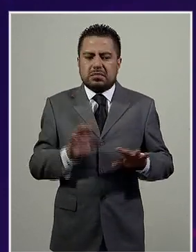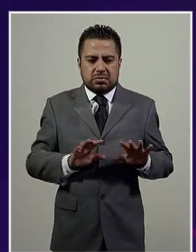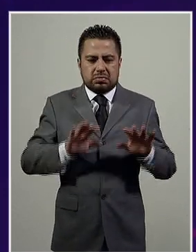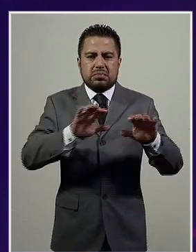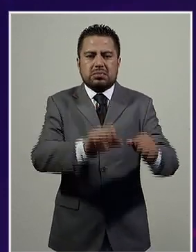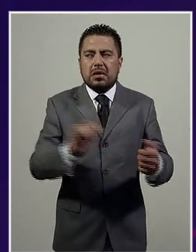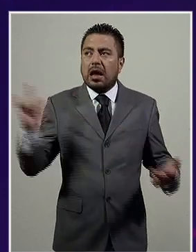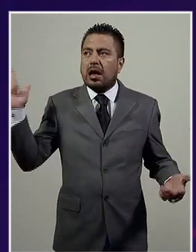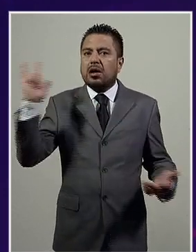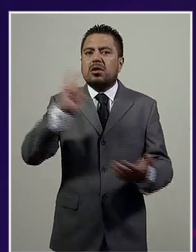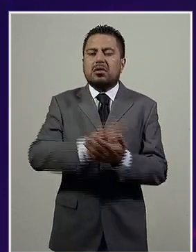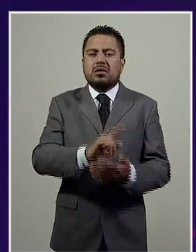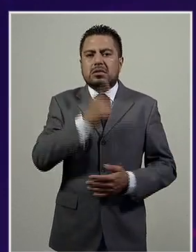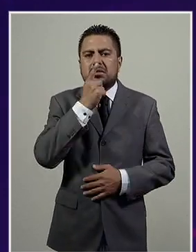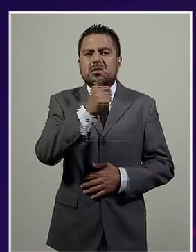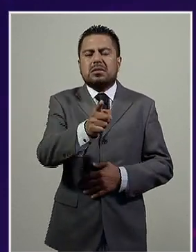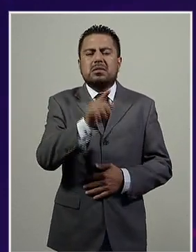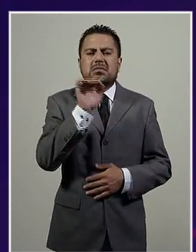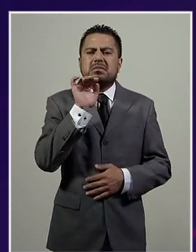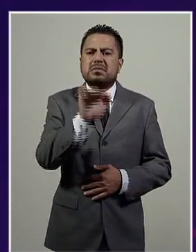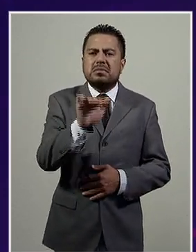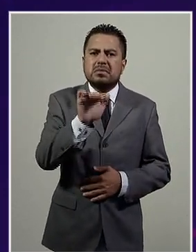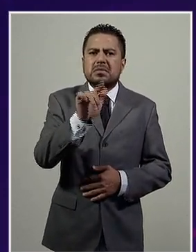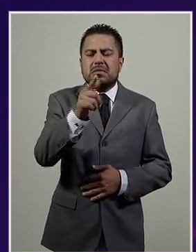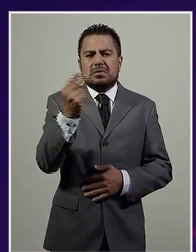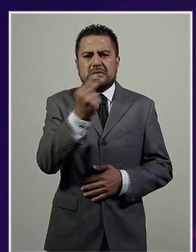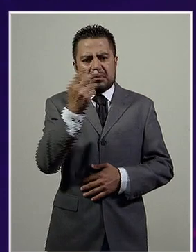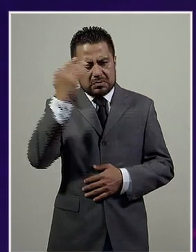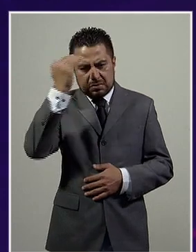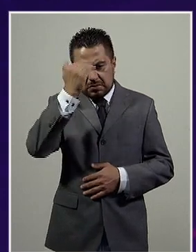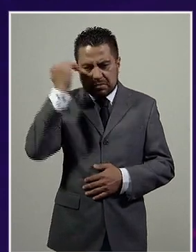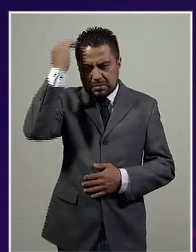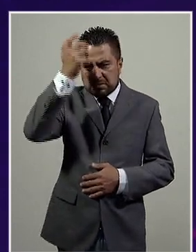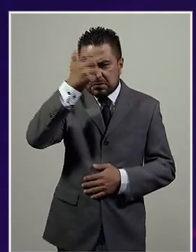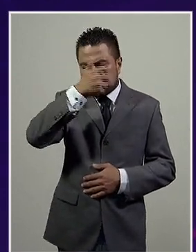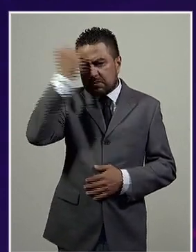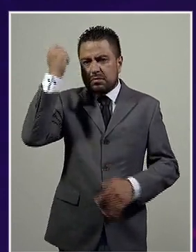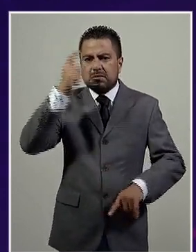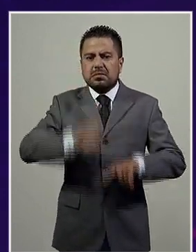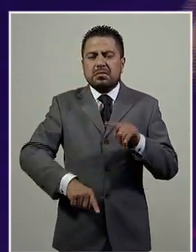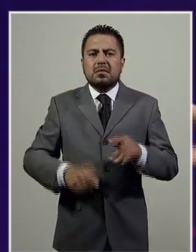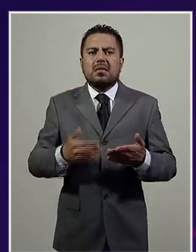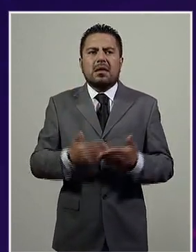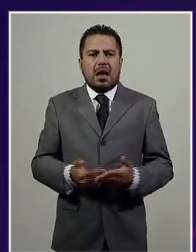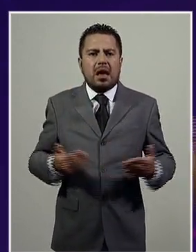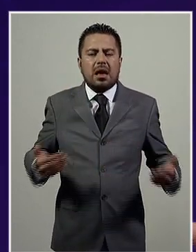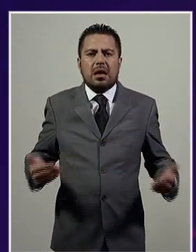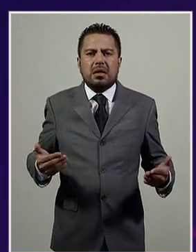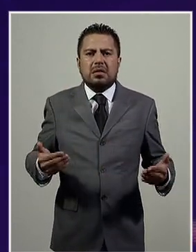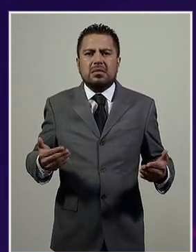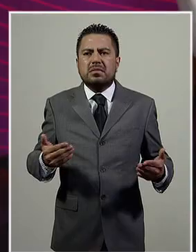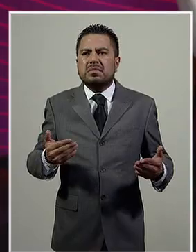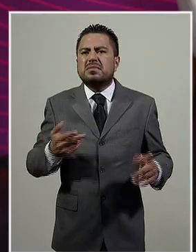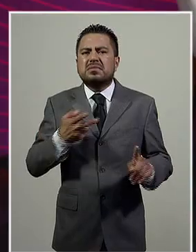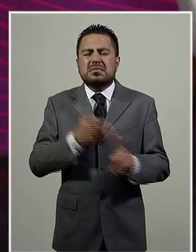en el aeropuerto y le dicen, se tiene usted que quitar el turbante. Y entonces, bueno, llevamos el caso y demás, pero la